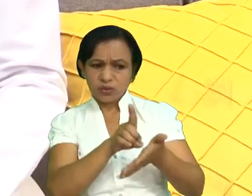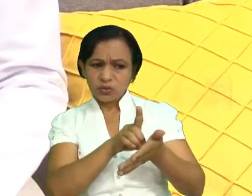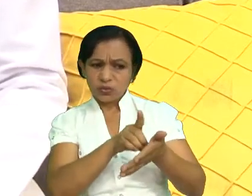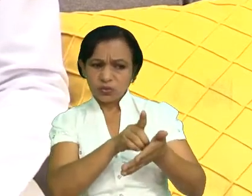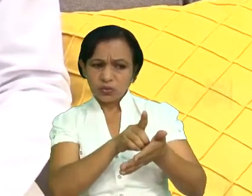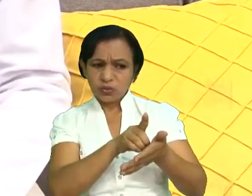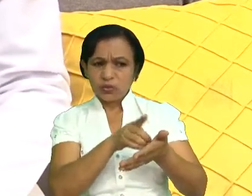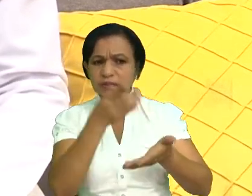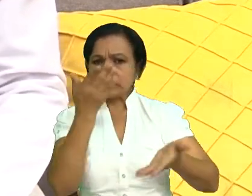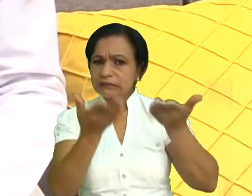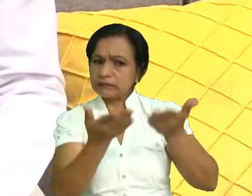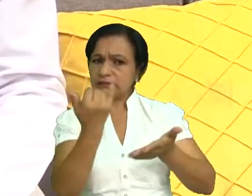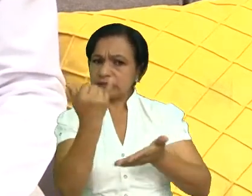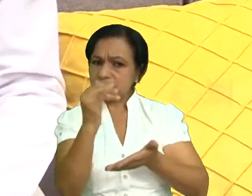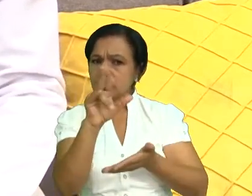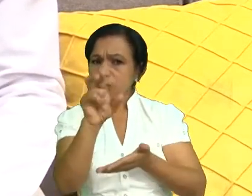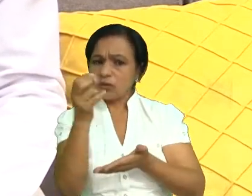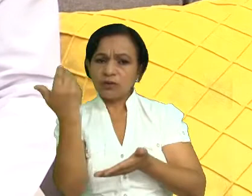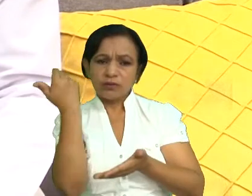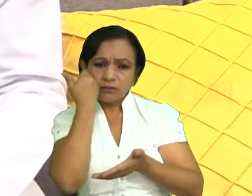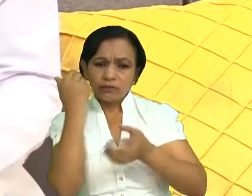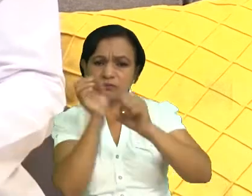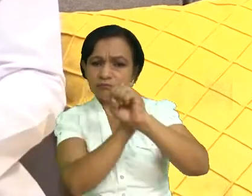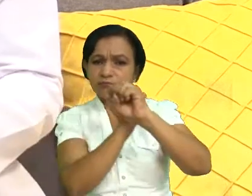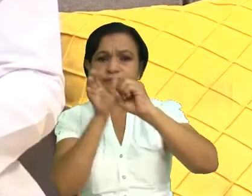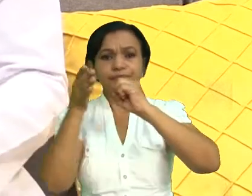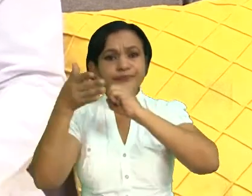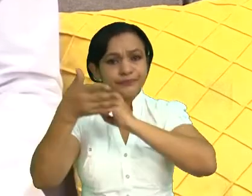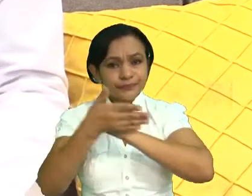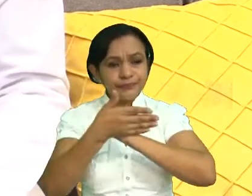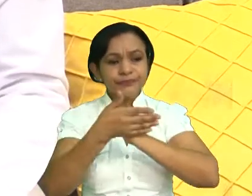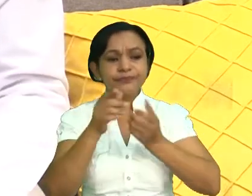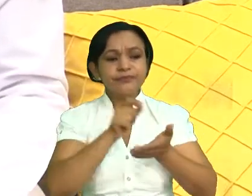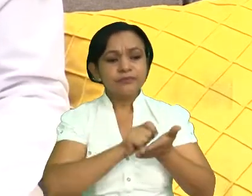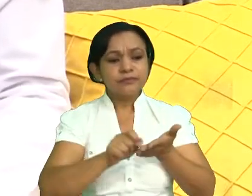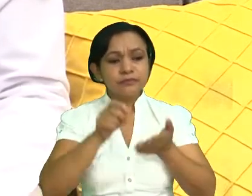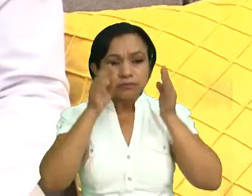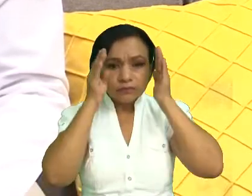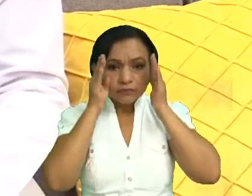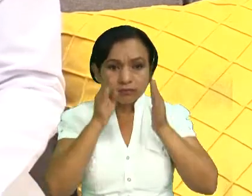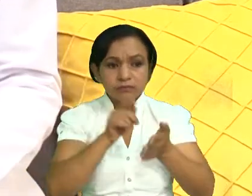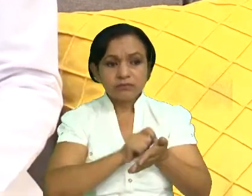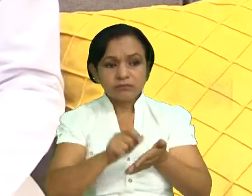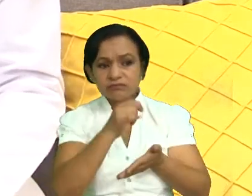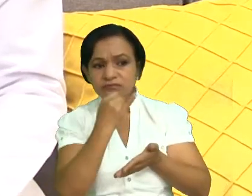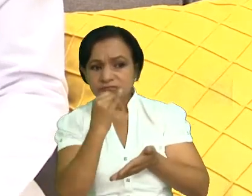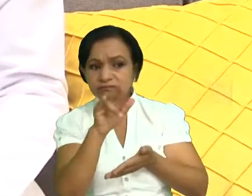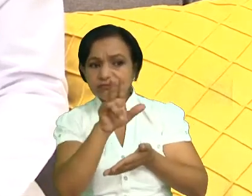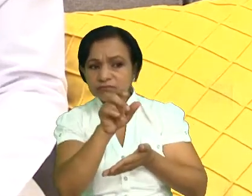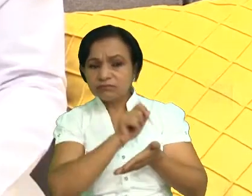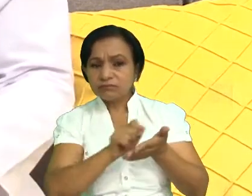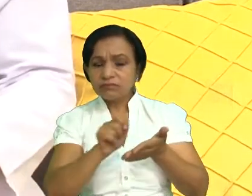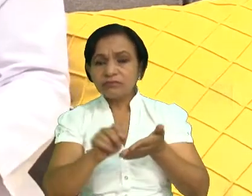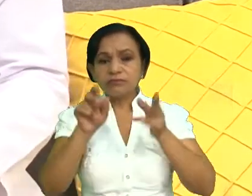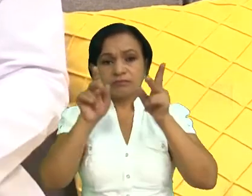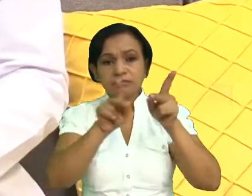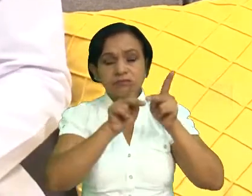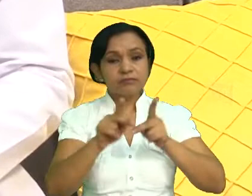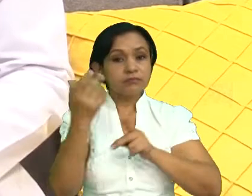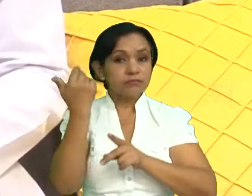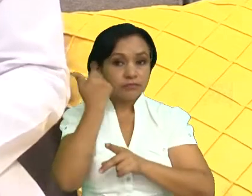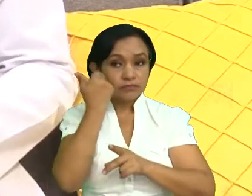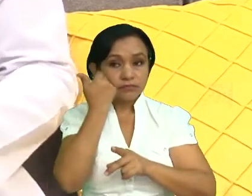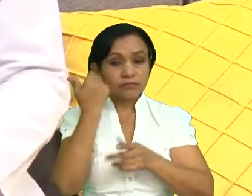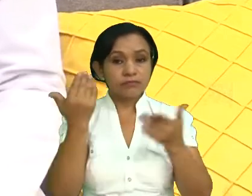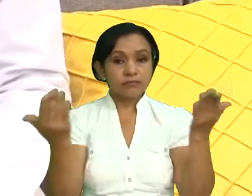para reconocer los protocolos que ya están establecidos para poder dar la atención oportuna a estos casos. Además, ¿verdad?,